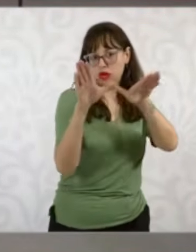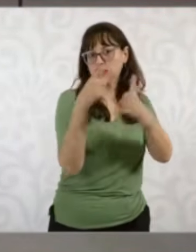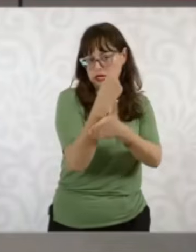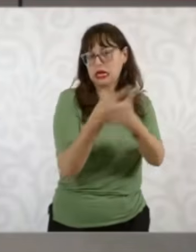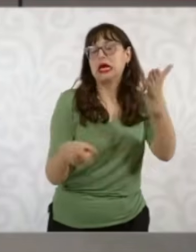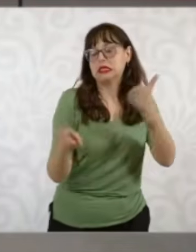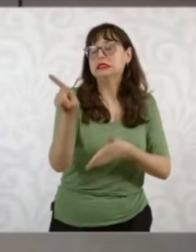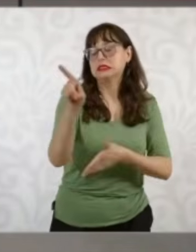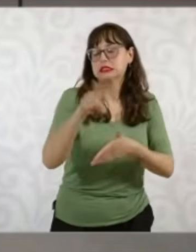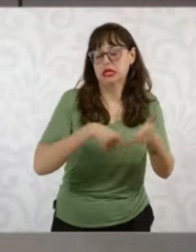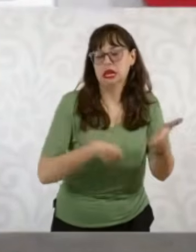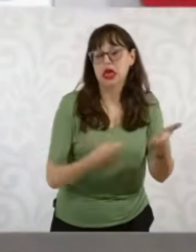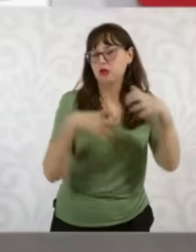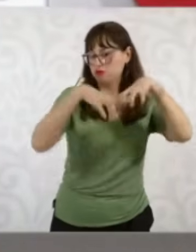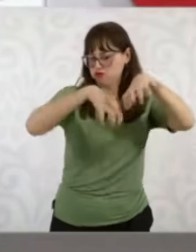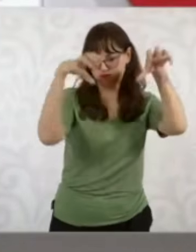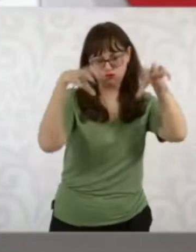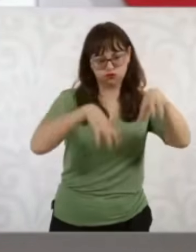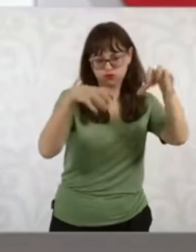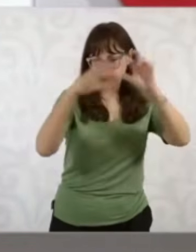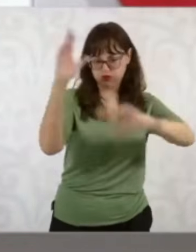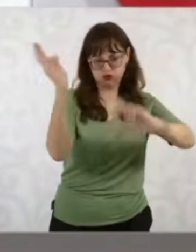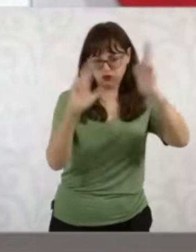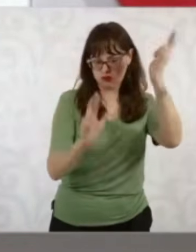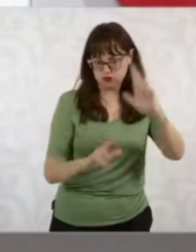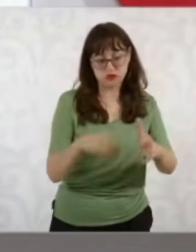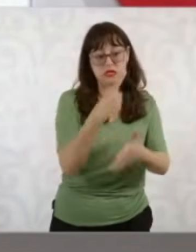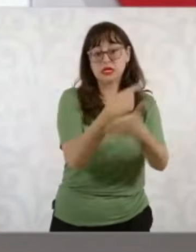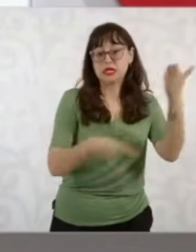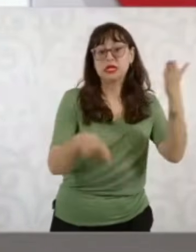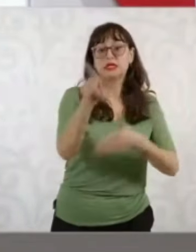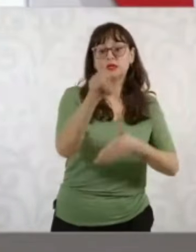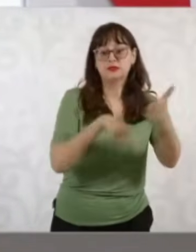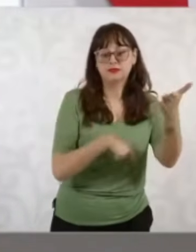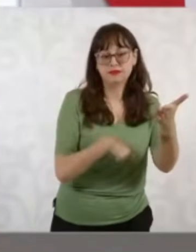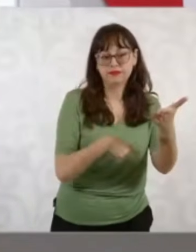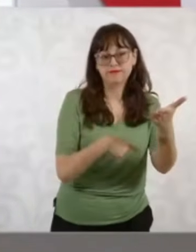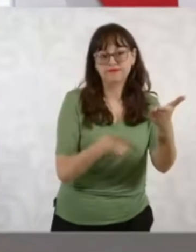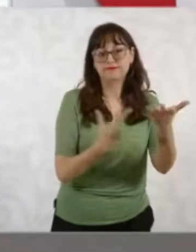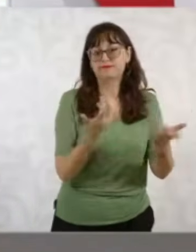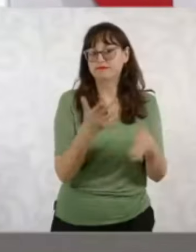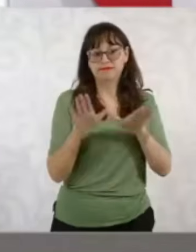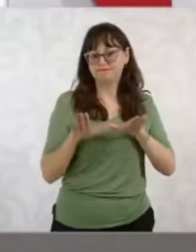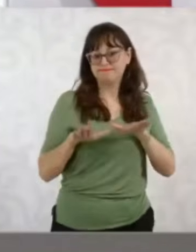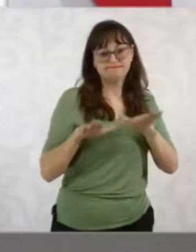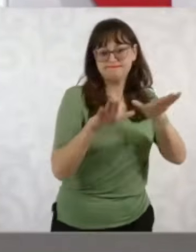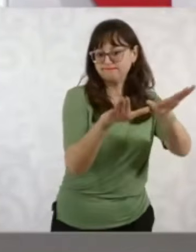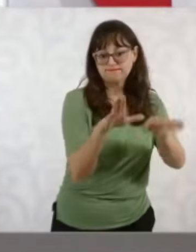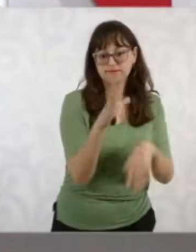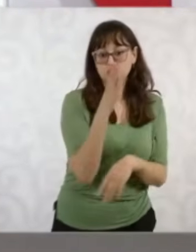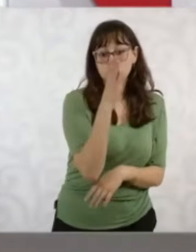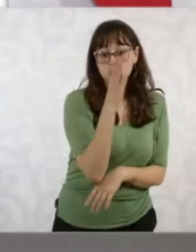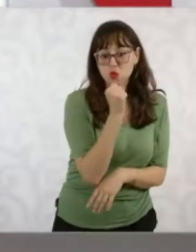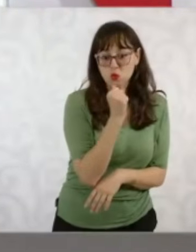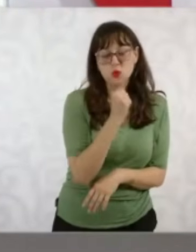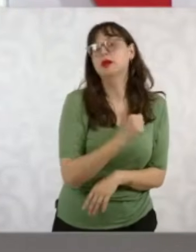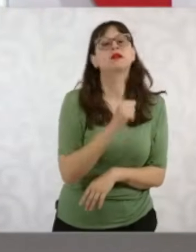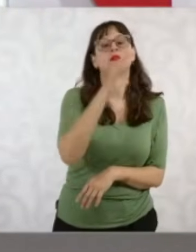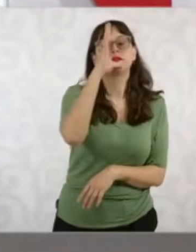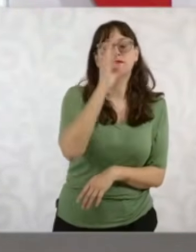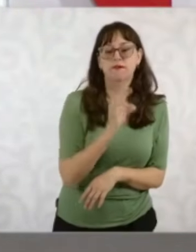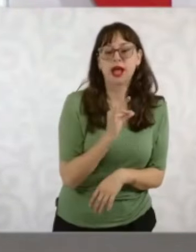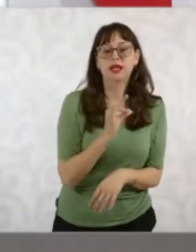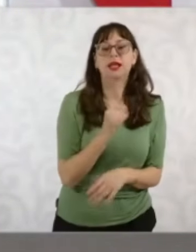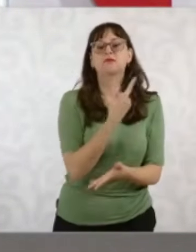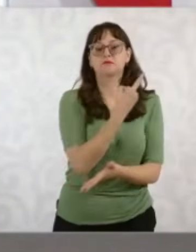tiempo, porque hay una tormenta eléctrica, la presidenta iba a viajar en un vuelo comercial, hay una tormenta eléctrica, por lo cual